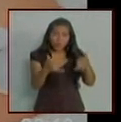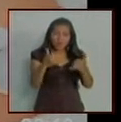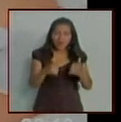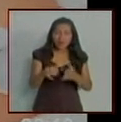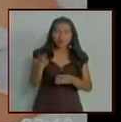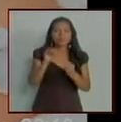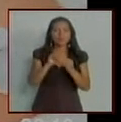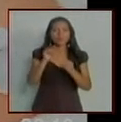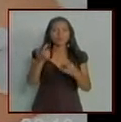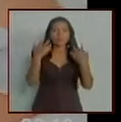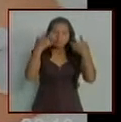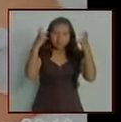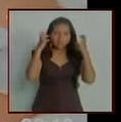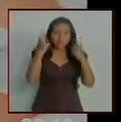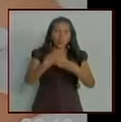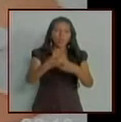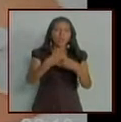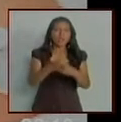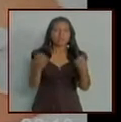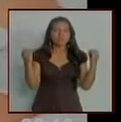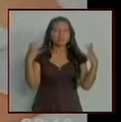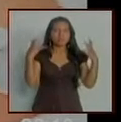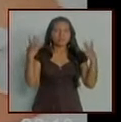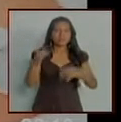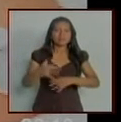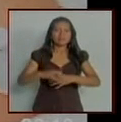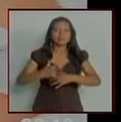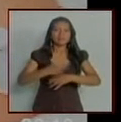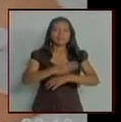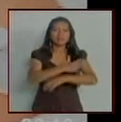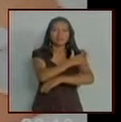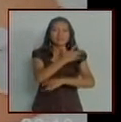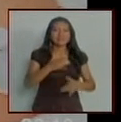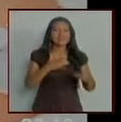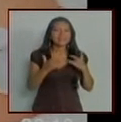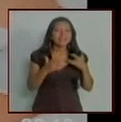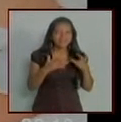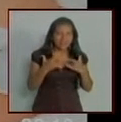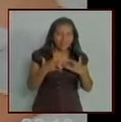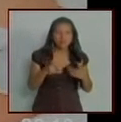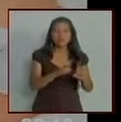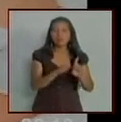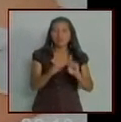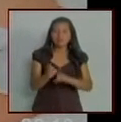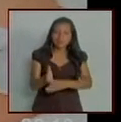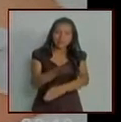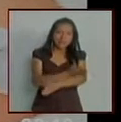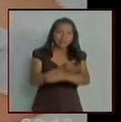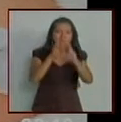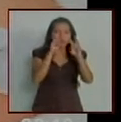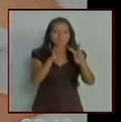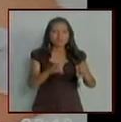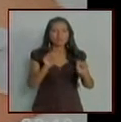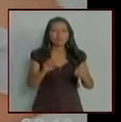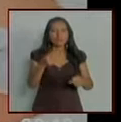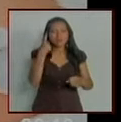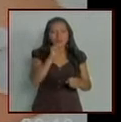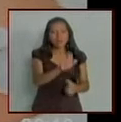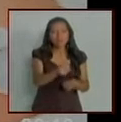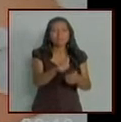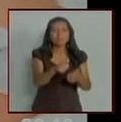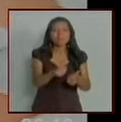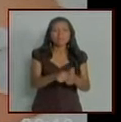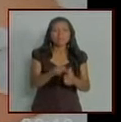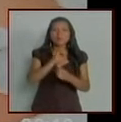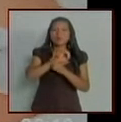los potenciales evocados auditivos. Entonces, existen las herramientas para que se pueda hacer el diagnóstico lo más temprano posible desde los bebés,